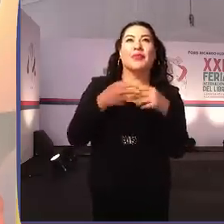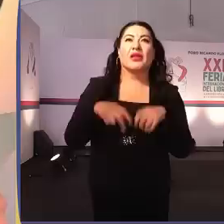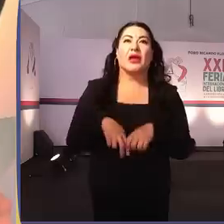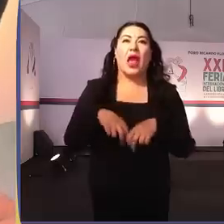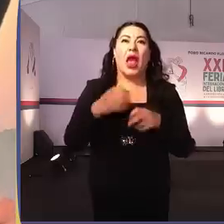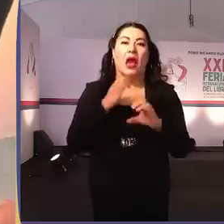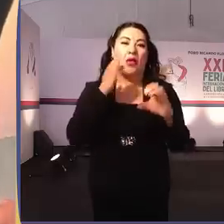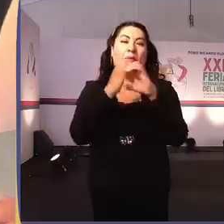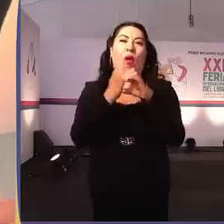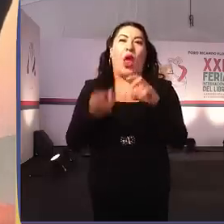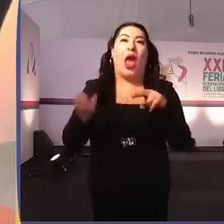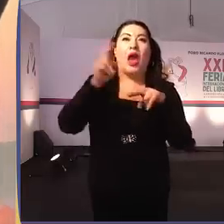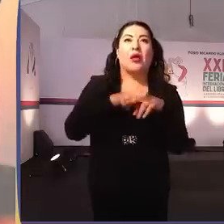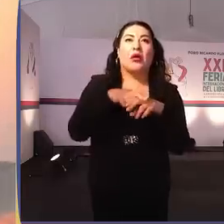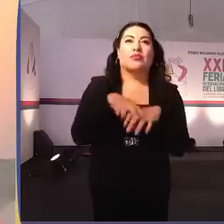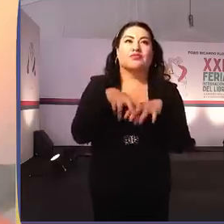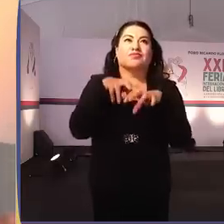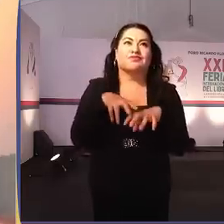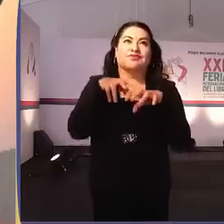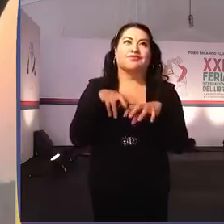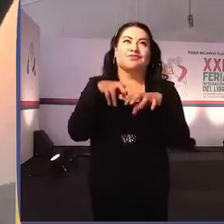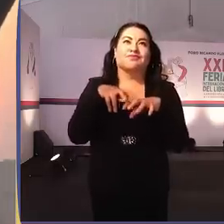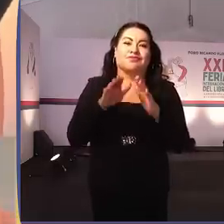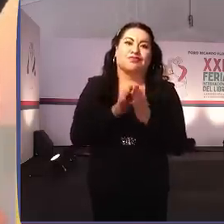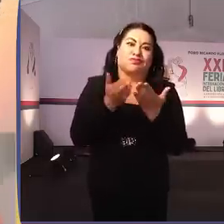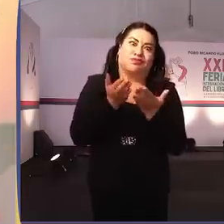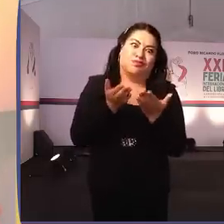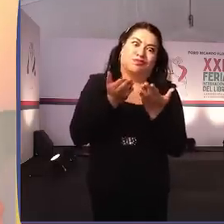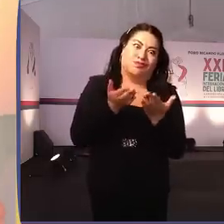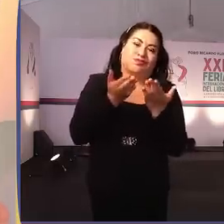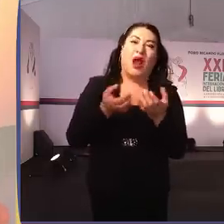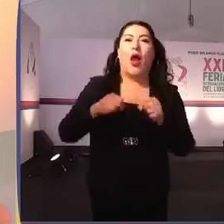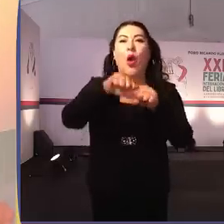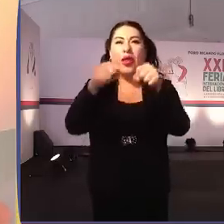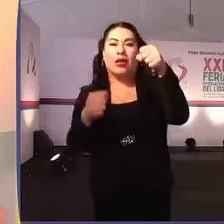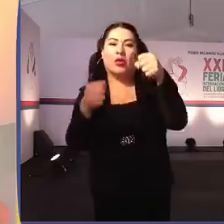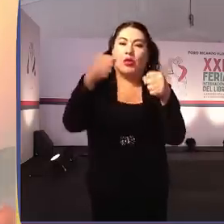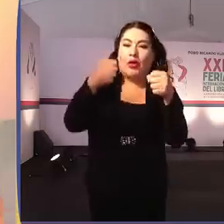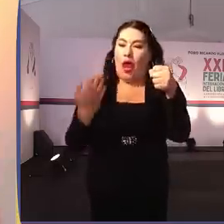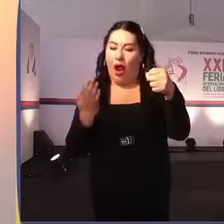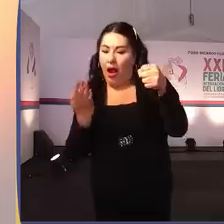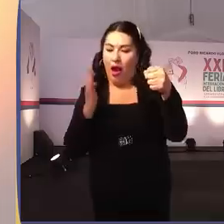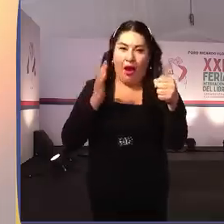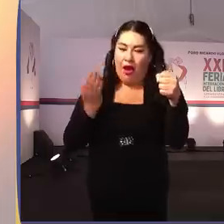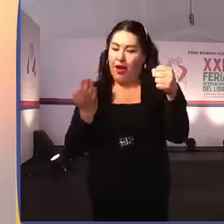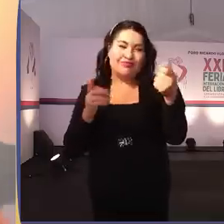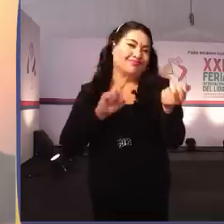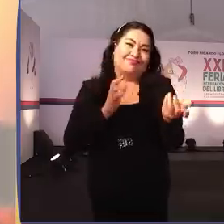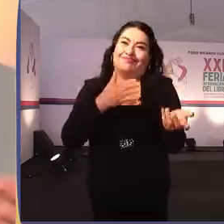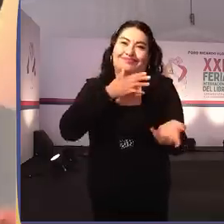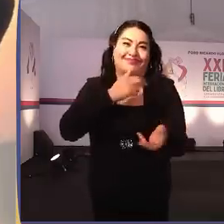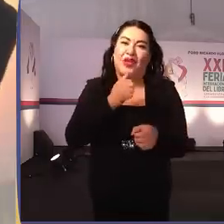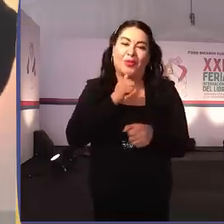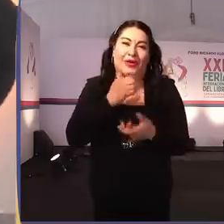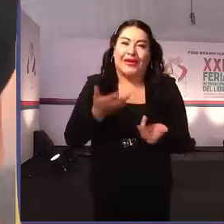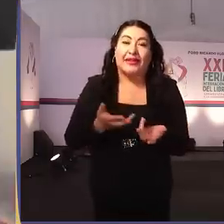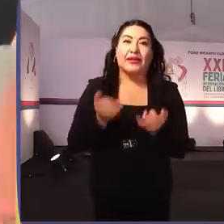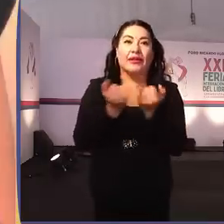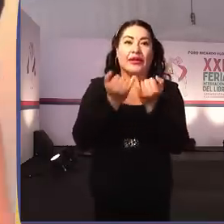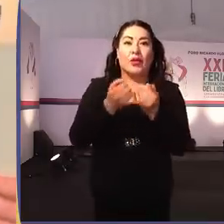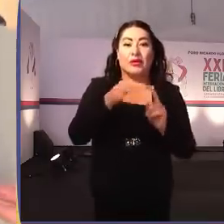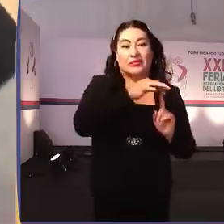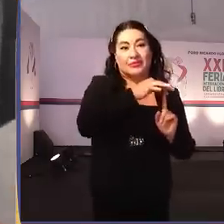el libro, En auto, pues ni modo, que maneje y vaya leyendo, ¿no? Y si me lleva alguien, pues también en